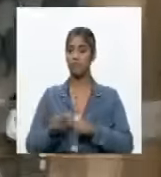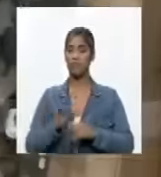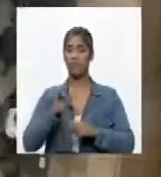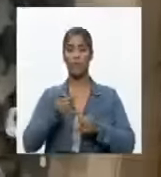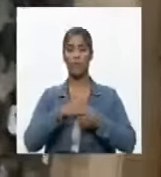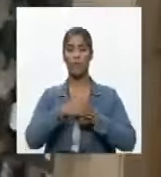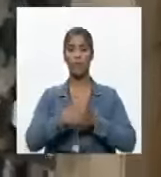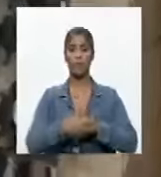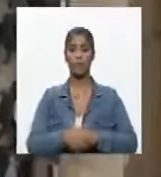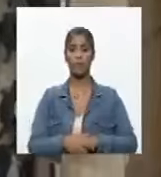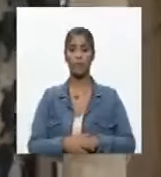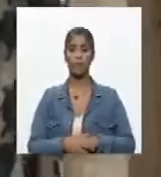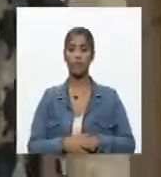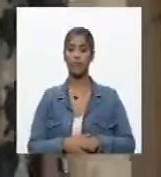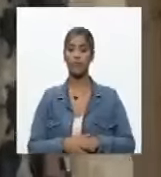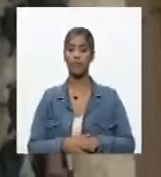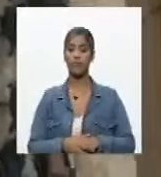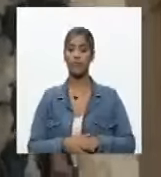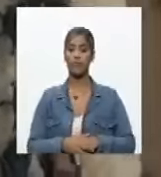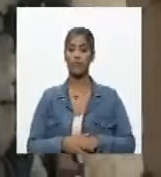presidente.